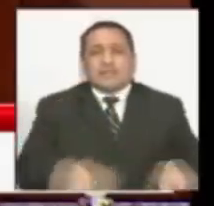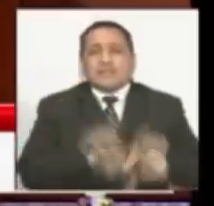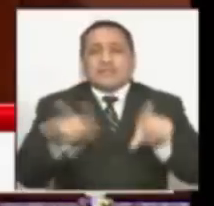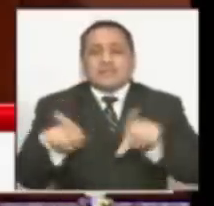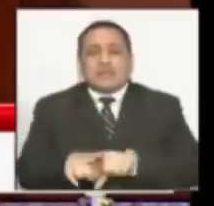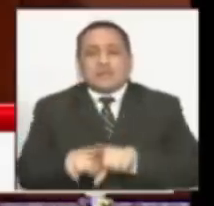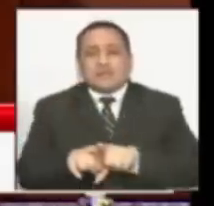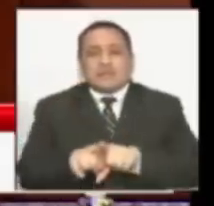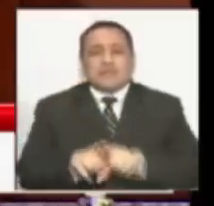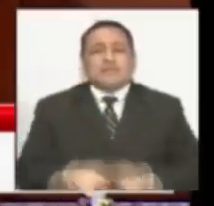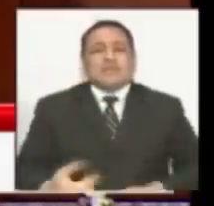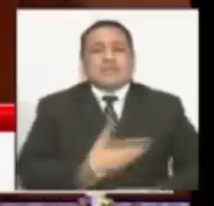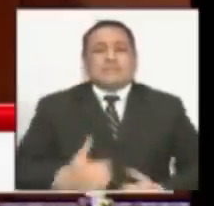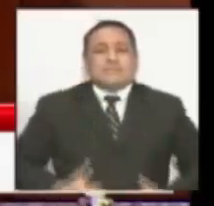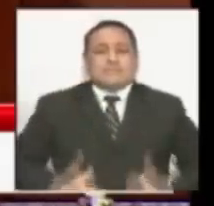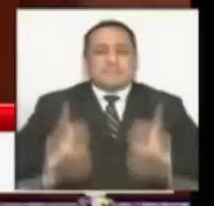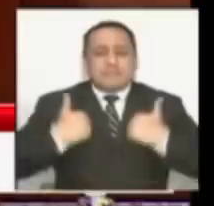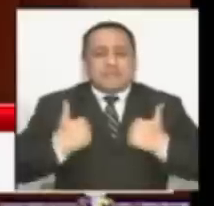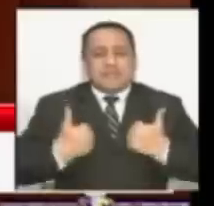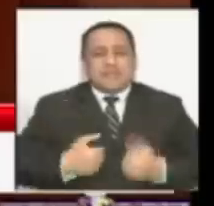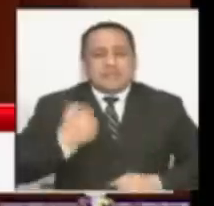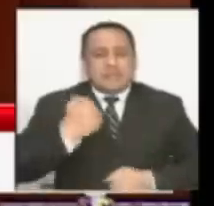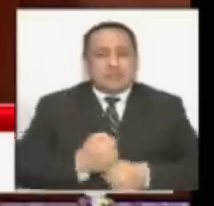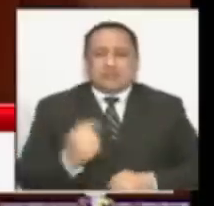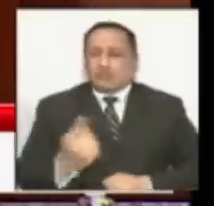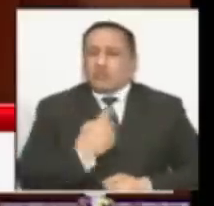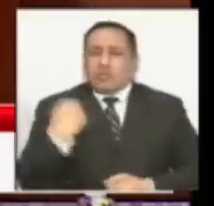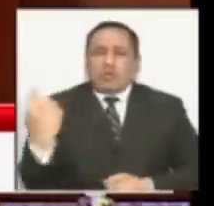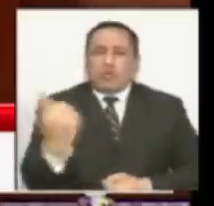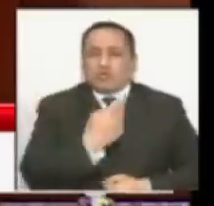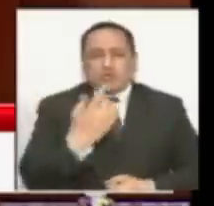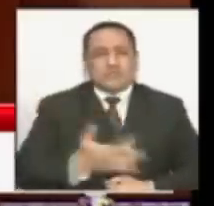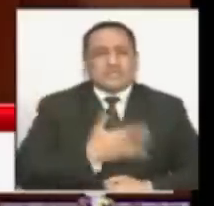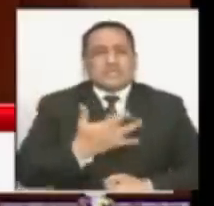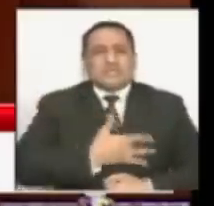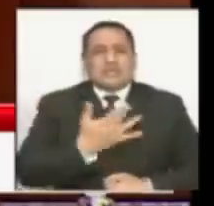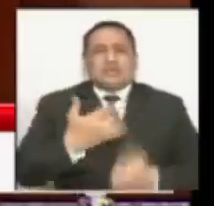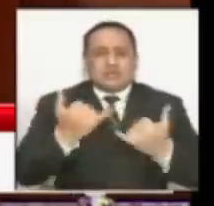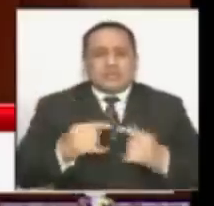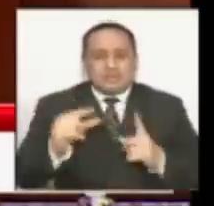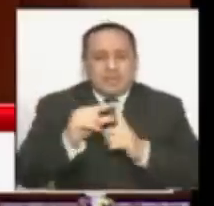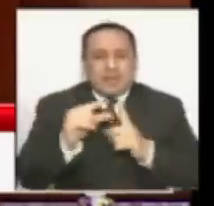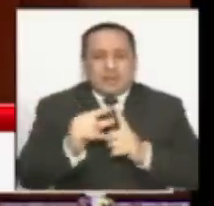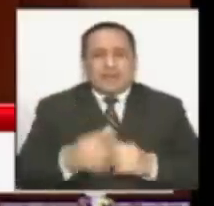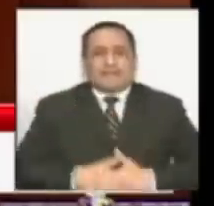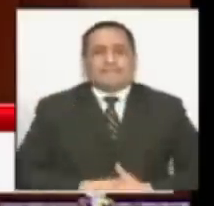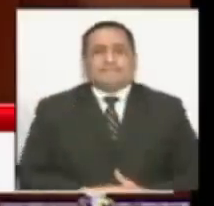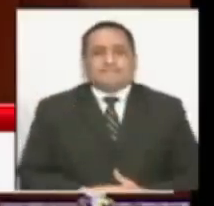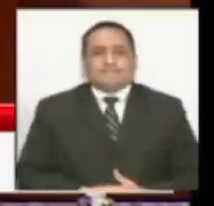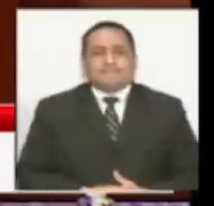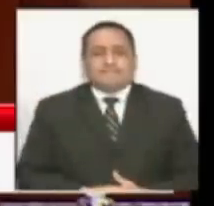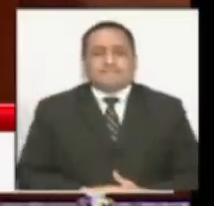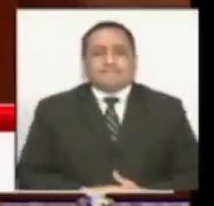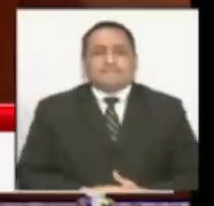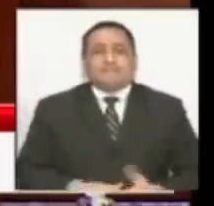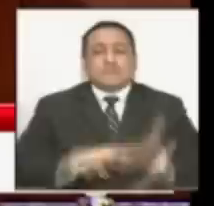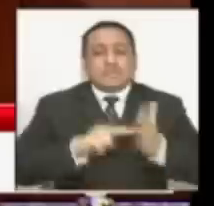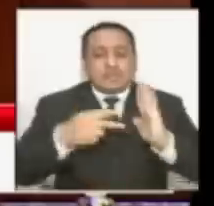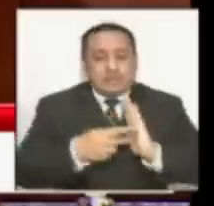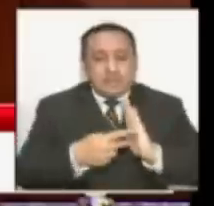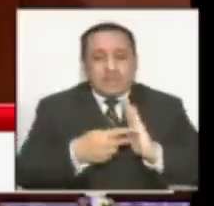país republicano en todo el pleno sentido de la palabra. Es